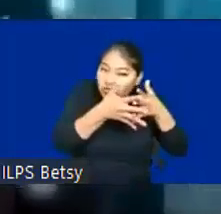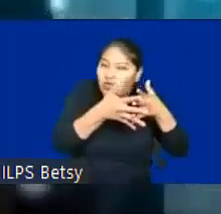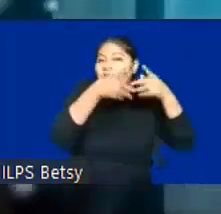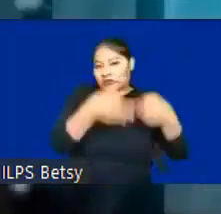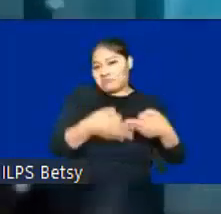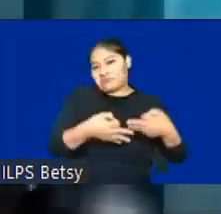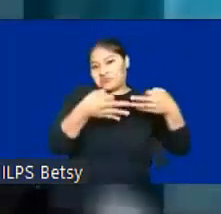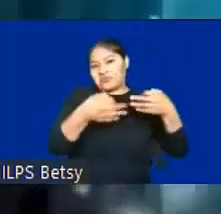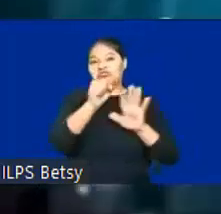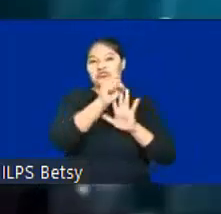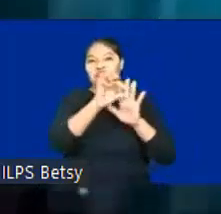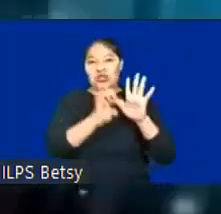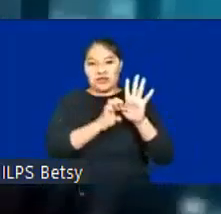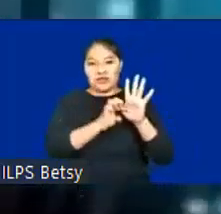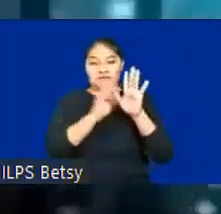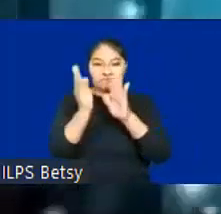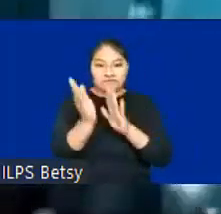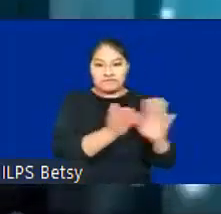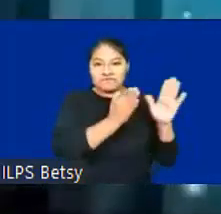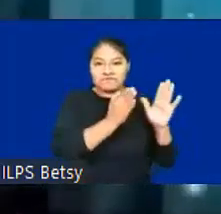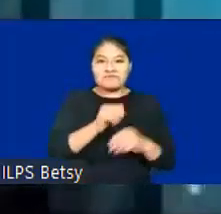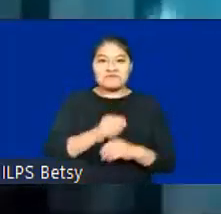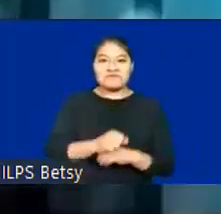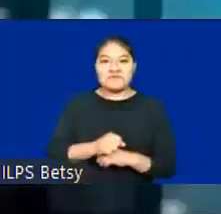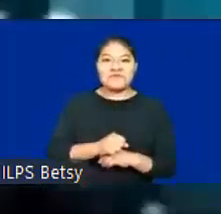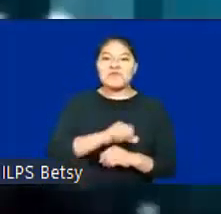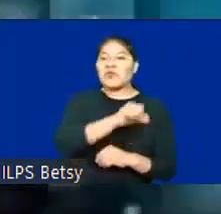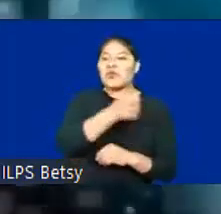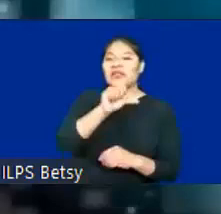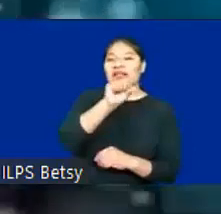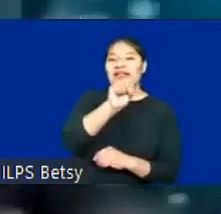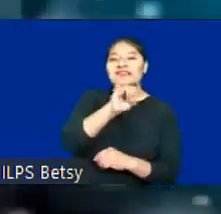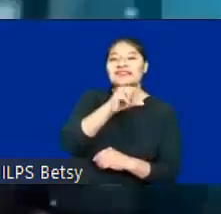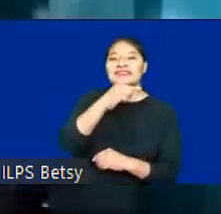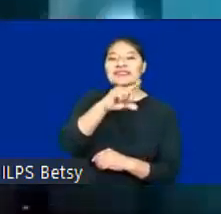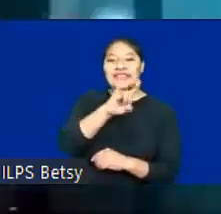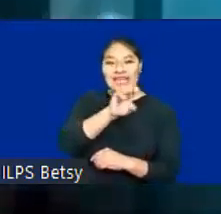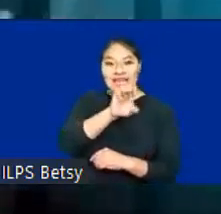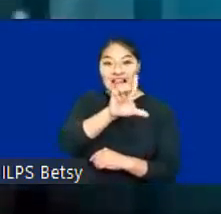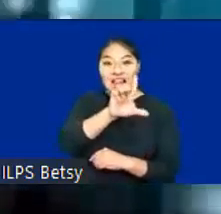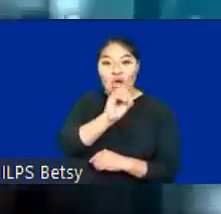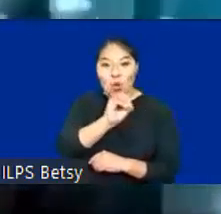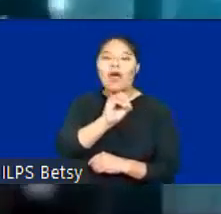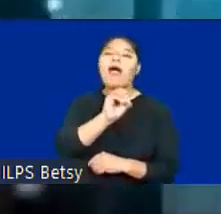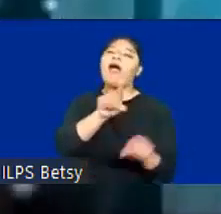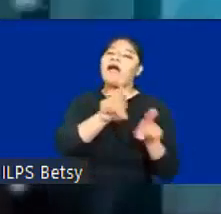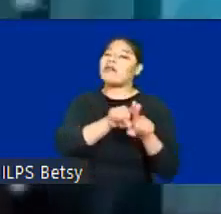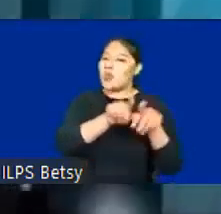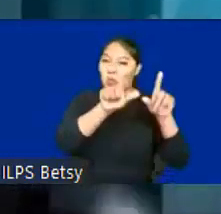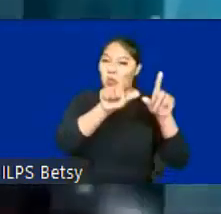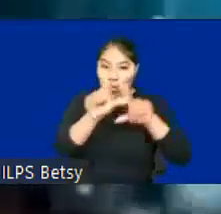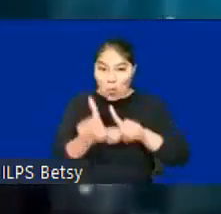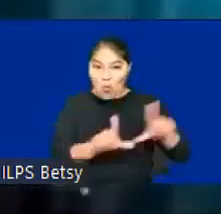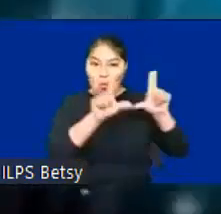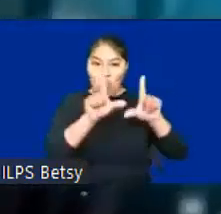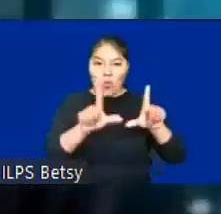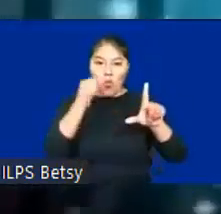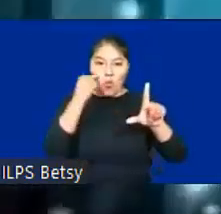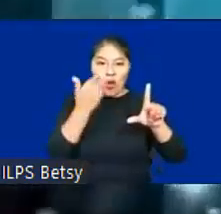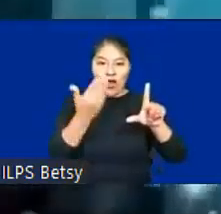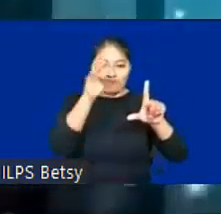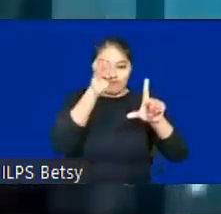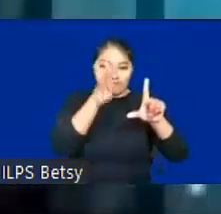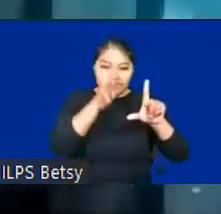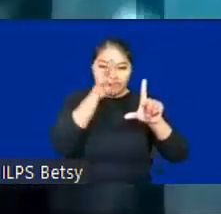El síguelo, también quería mencionarlo, es una plataforma, ¿no?, que nos permite la trazabilidad. Ahora tenemos el síguelo de títulos que siempre